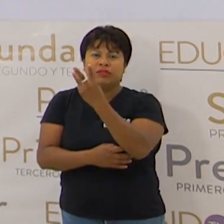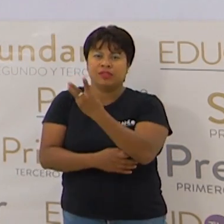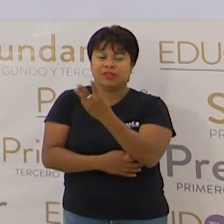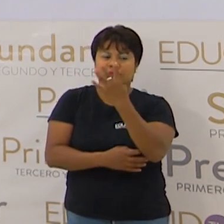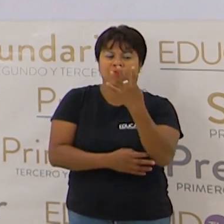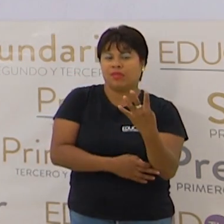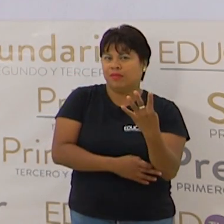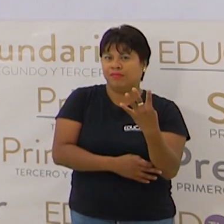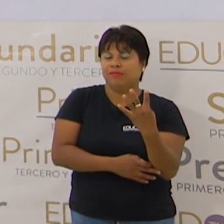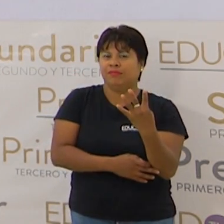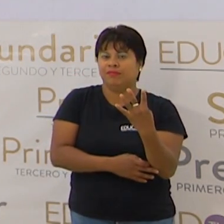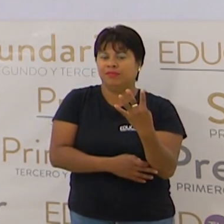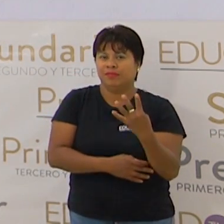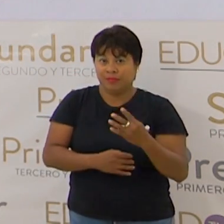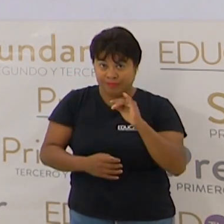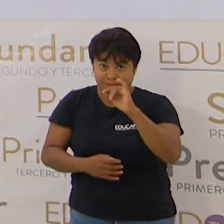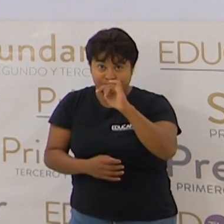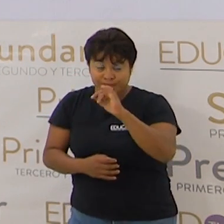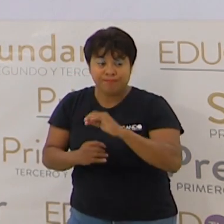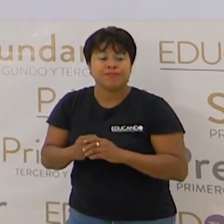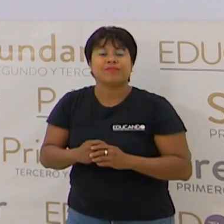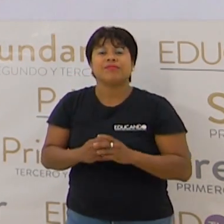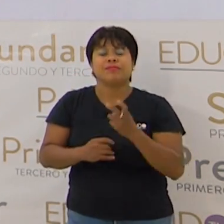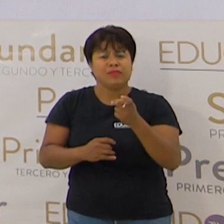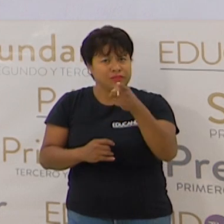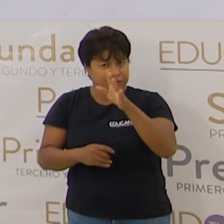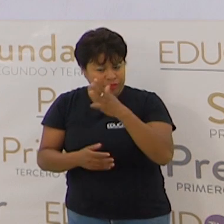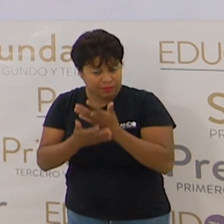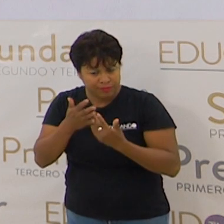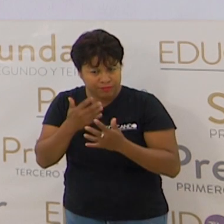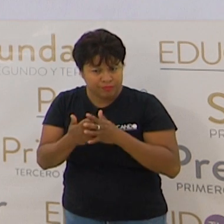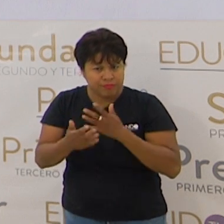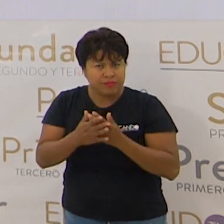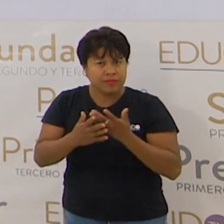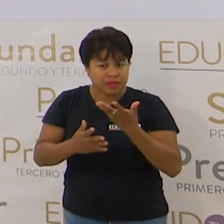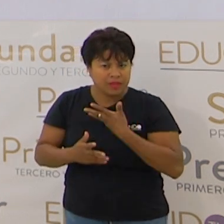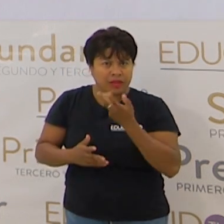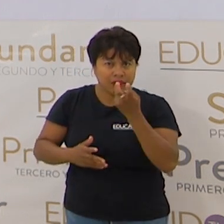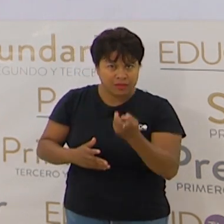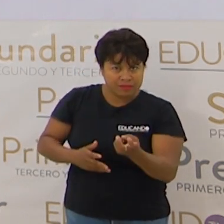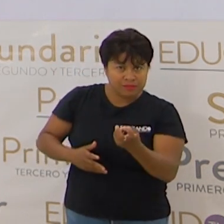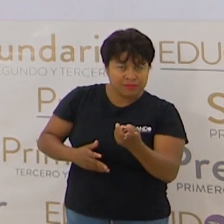2, 3 y 4. ¿Sí? ¿Has hecho alguna figura con ejes de simetría?